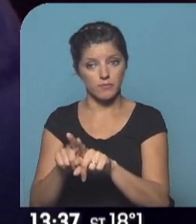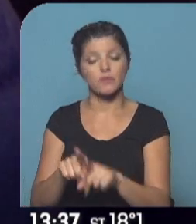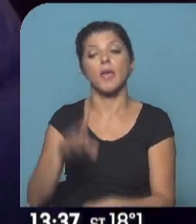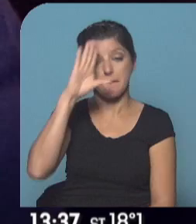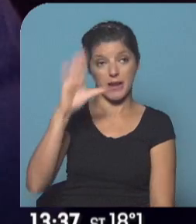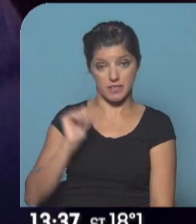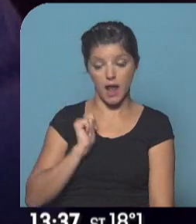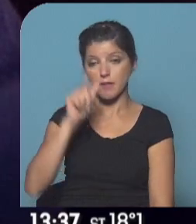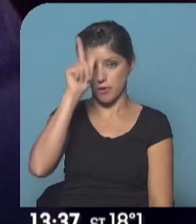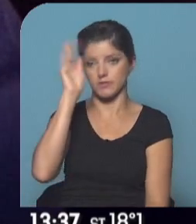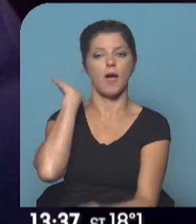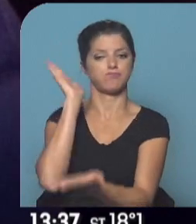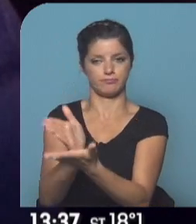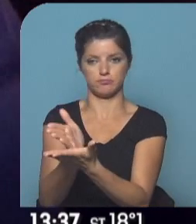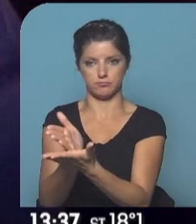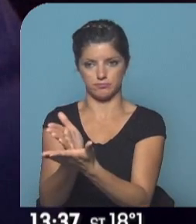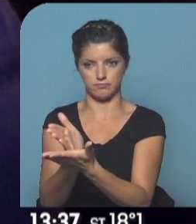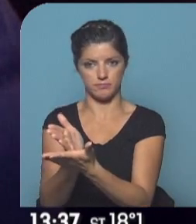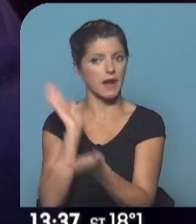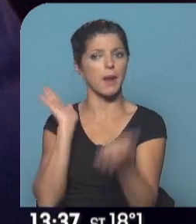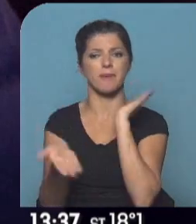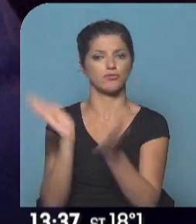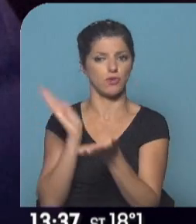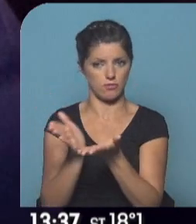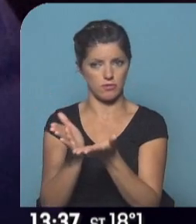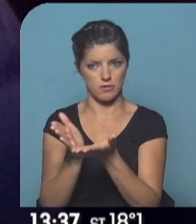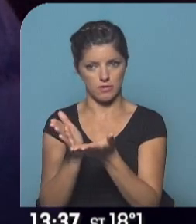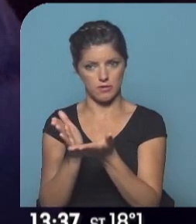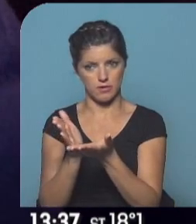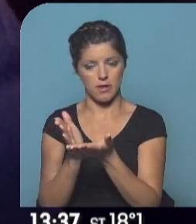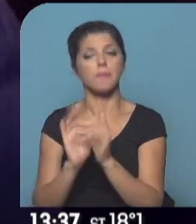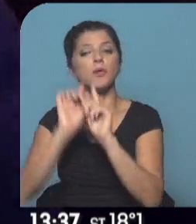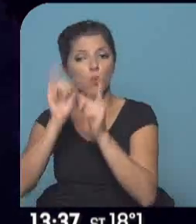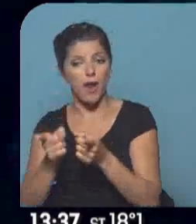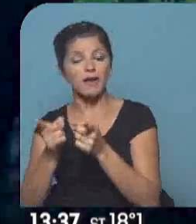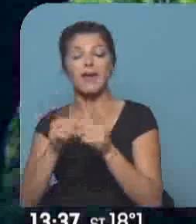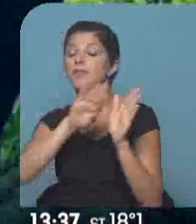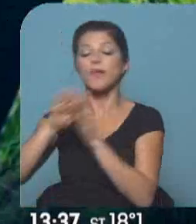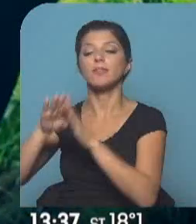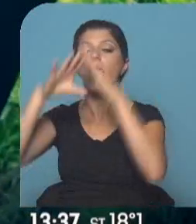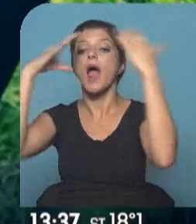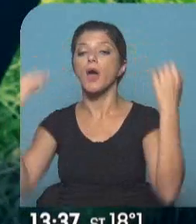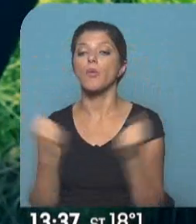fuerza pública y esa represión de ninguna manera riñe con el cese al fuego.